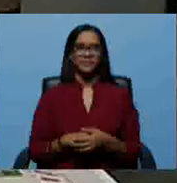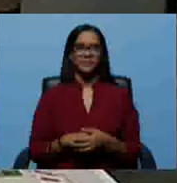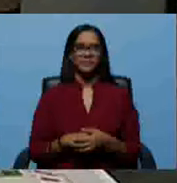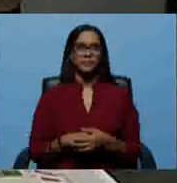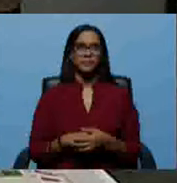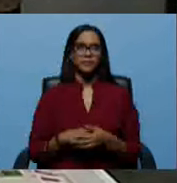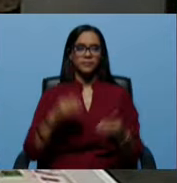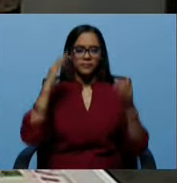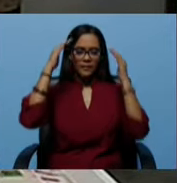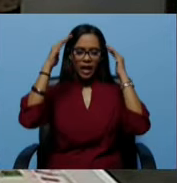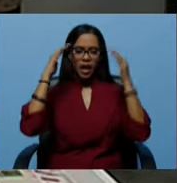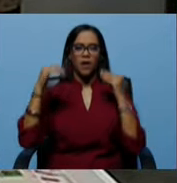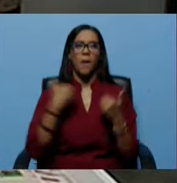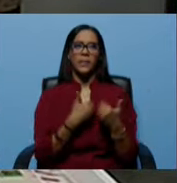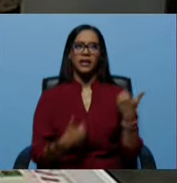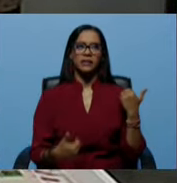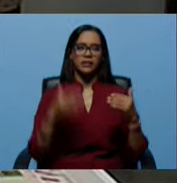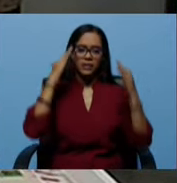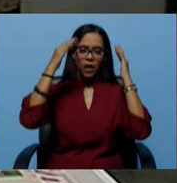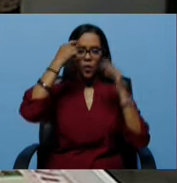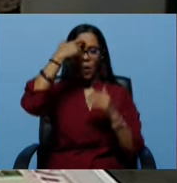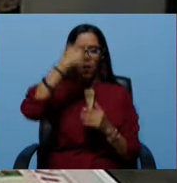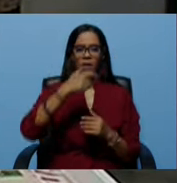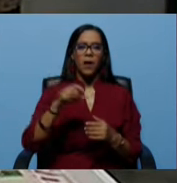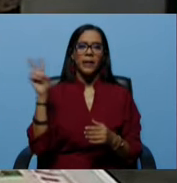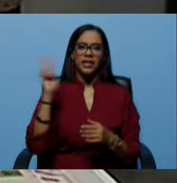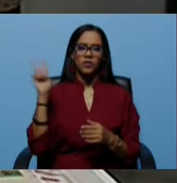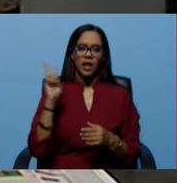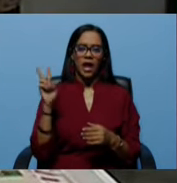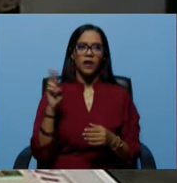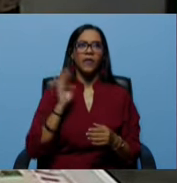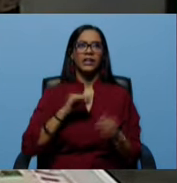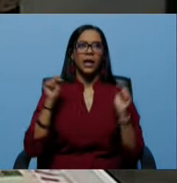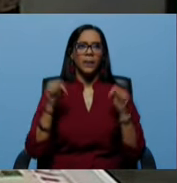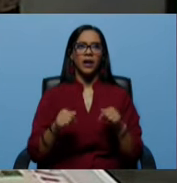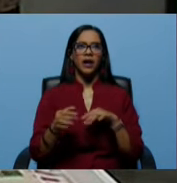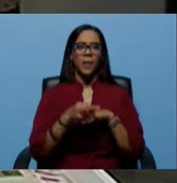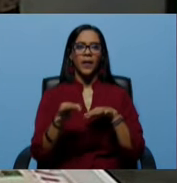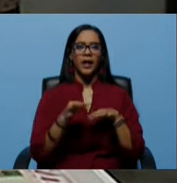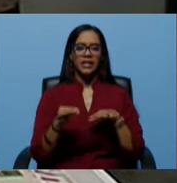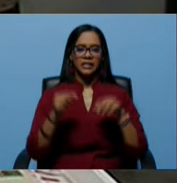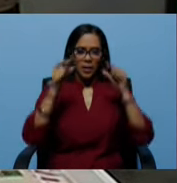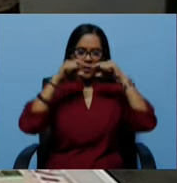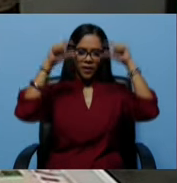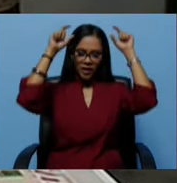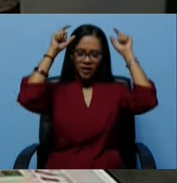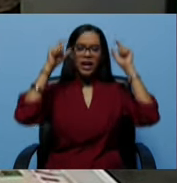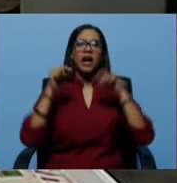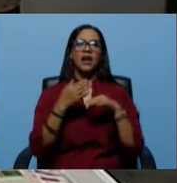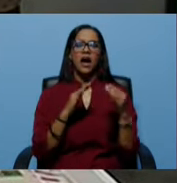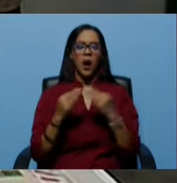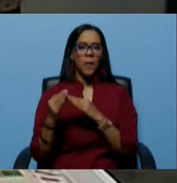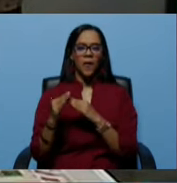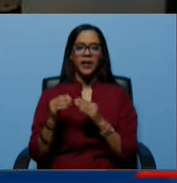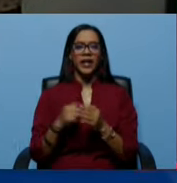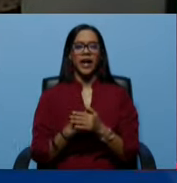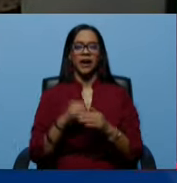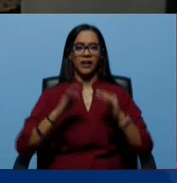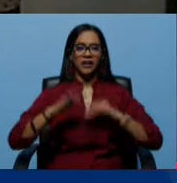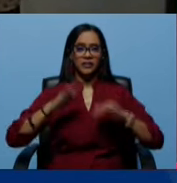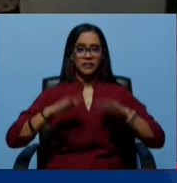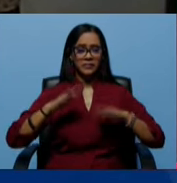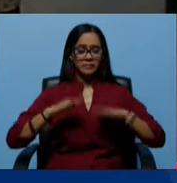Saludos, presidente. Saludos, pueblo venezolano. Estamos acá en el municipio de Andrés Bello, en la comunidad de San José de